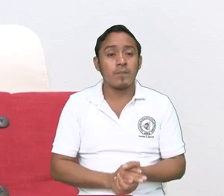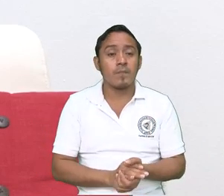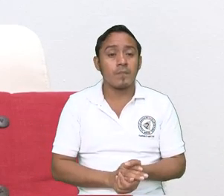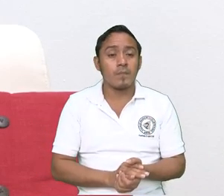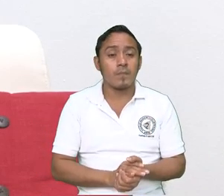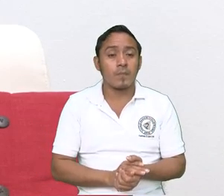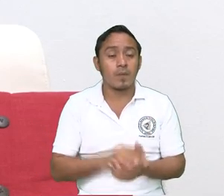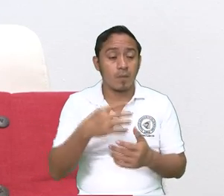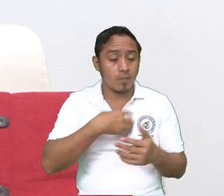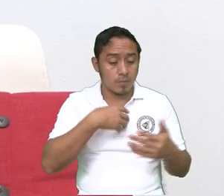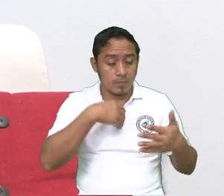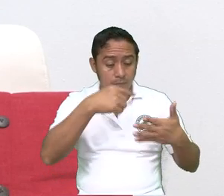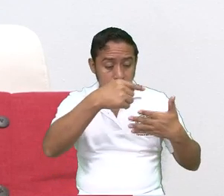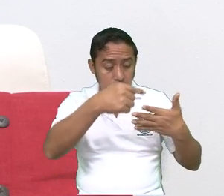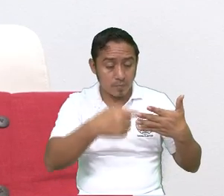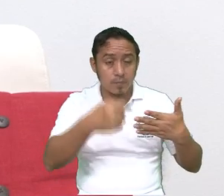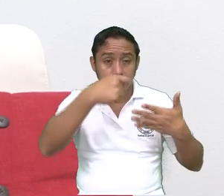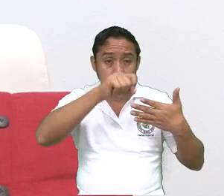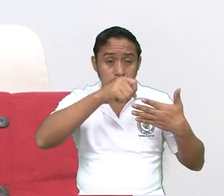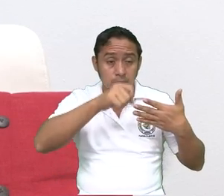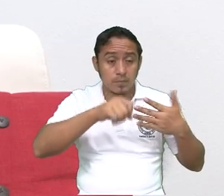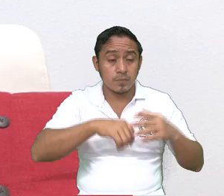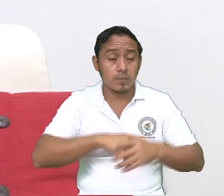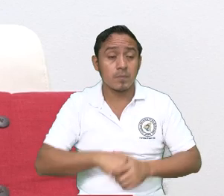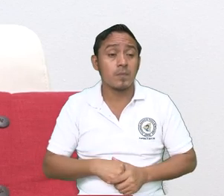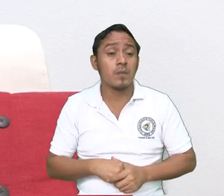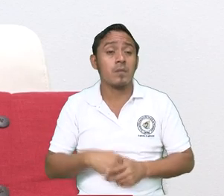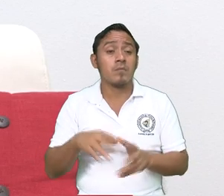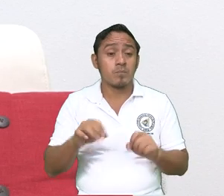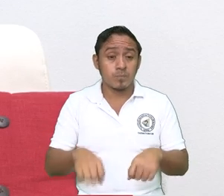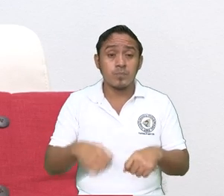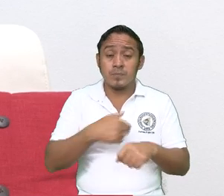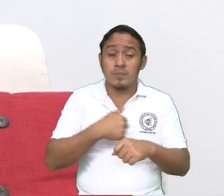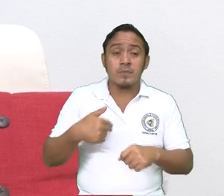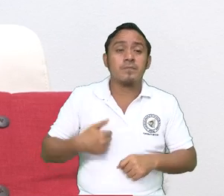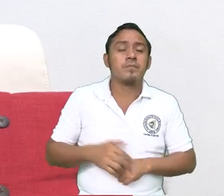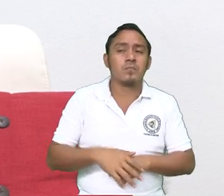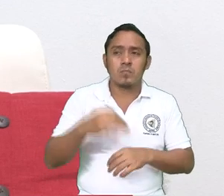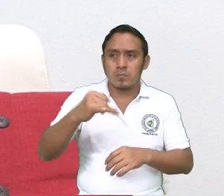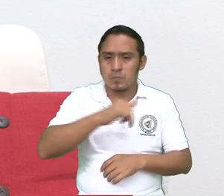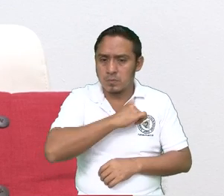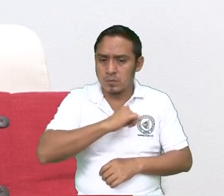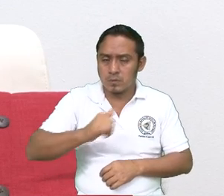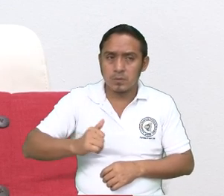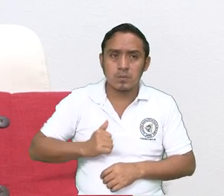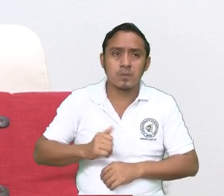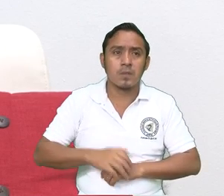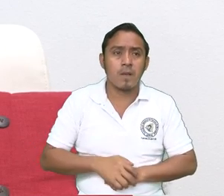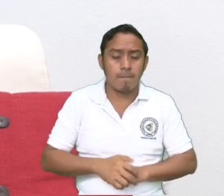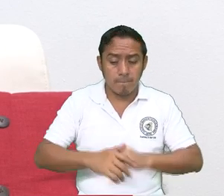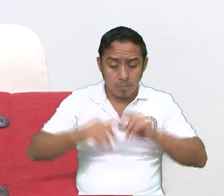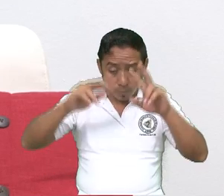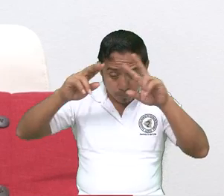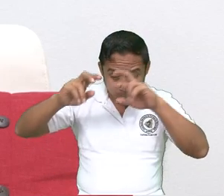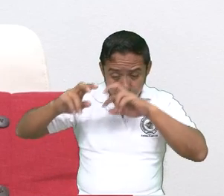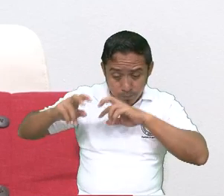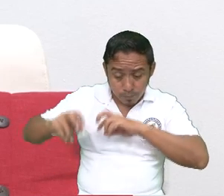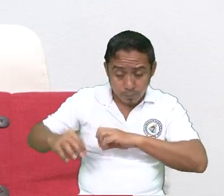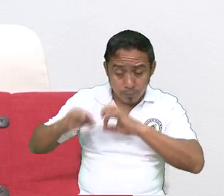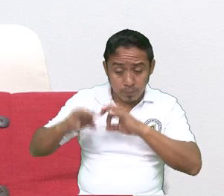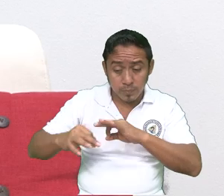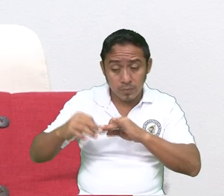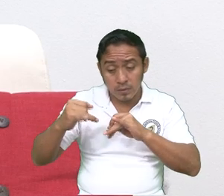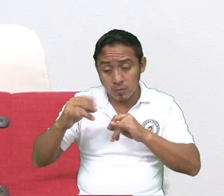esto estas características los signos síntomas que pudieran desarrollar si vale la pena hacer una exploración para descartar un